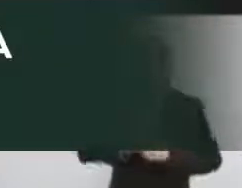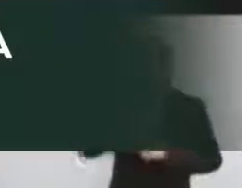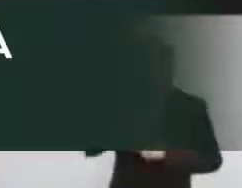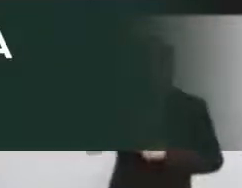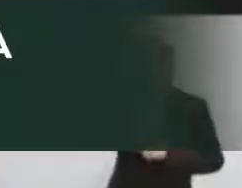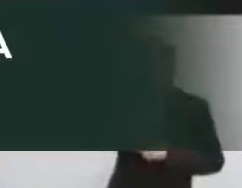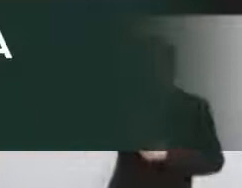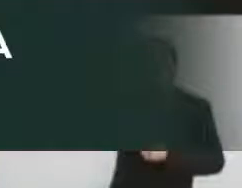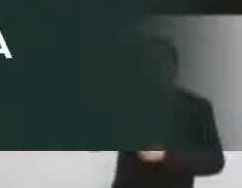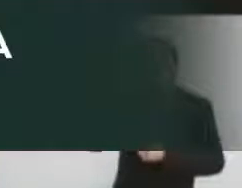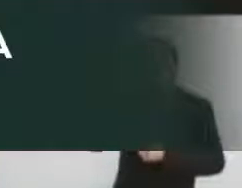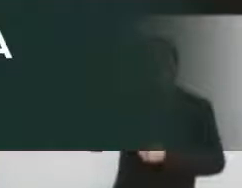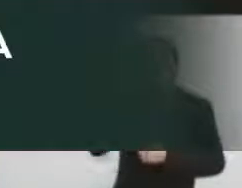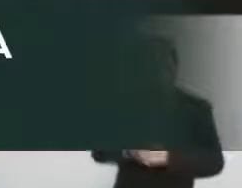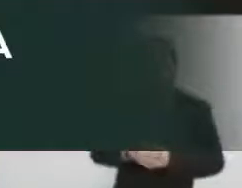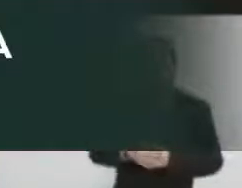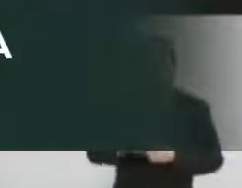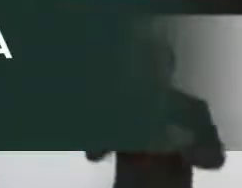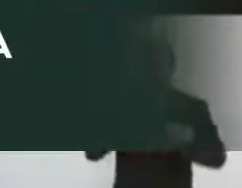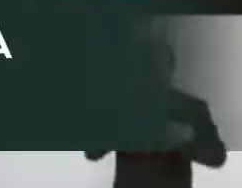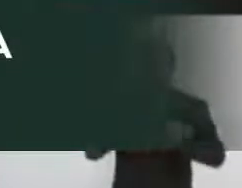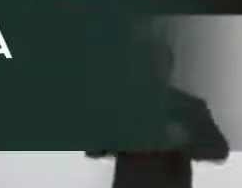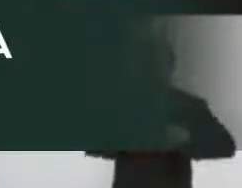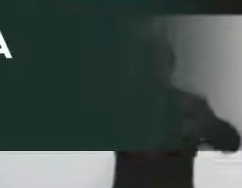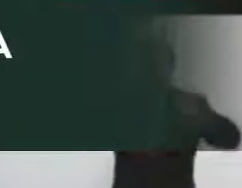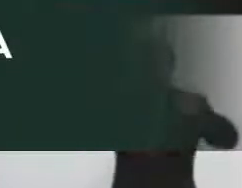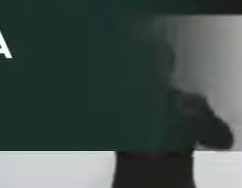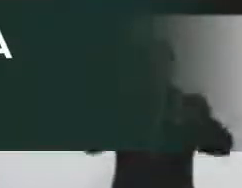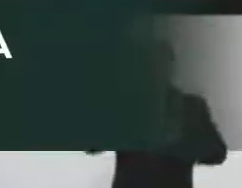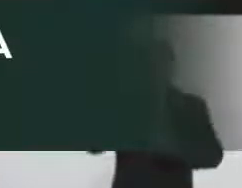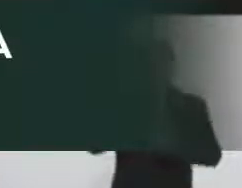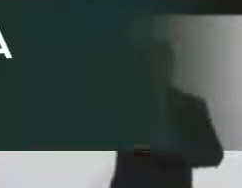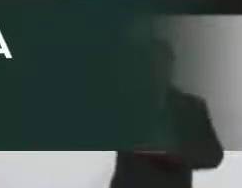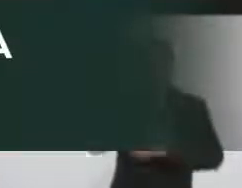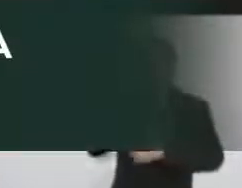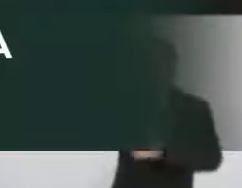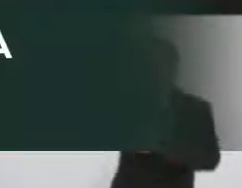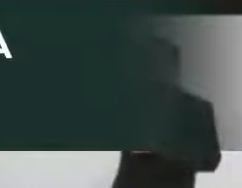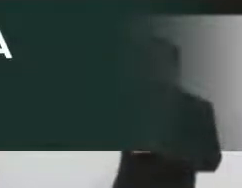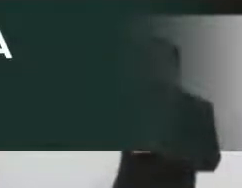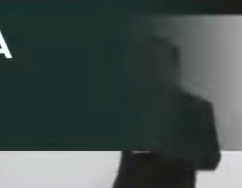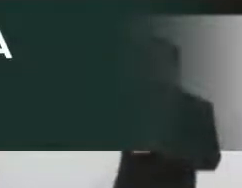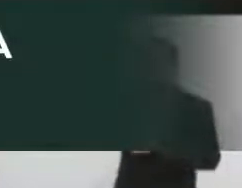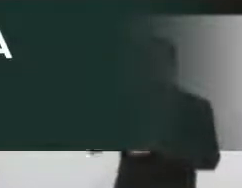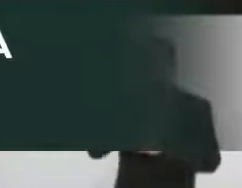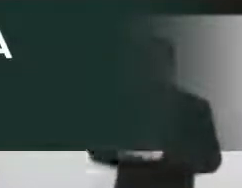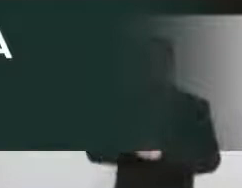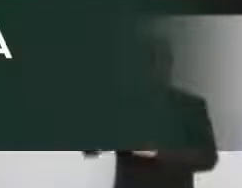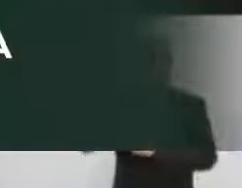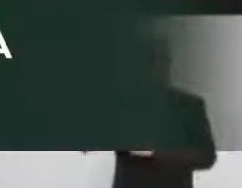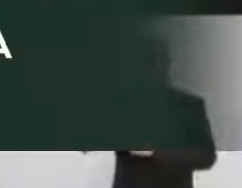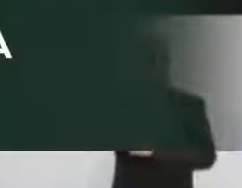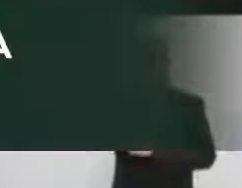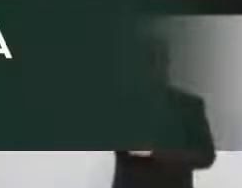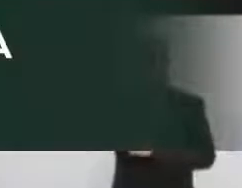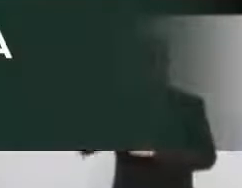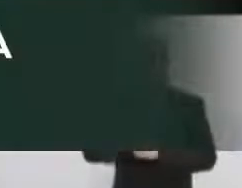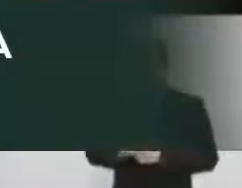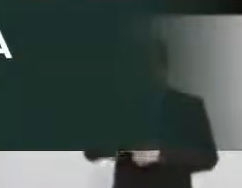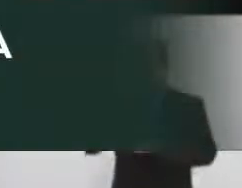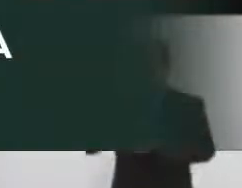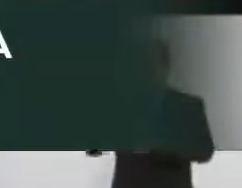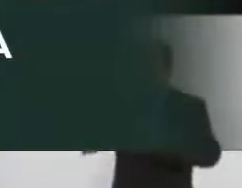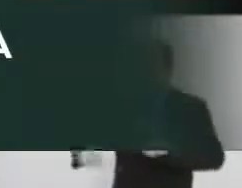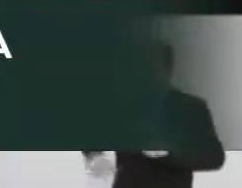el cardenal Pedro Parolin, de visita oficial en el país. Tras recibir en el ayuntamiento el pergamino y la medalla que